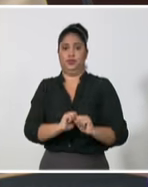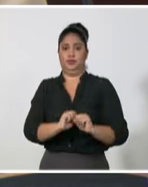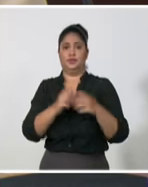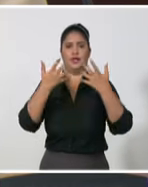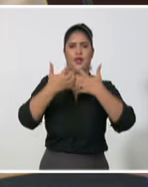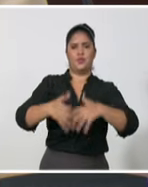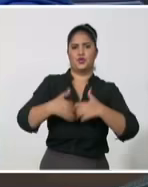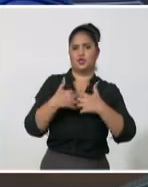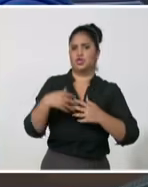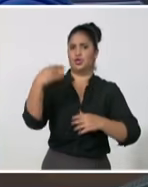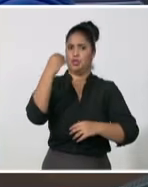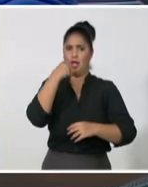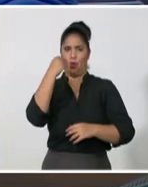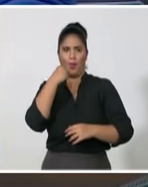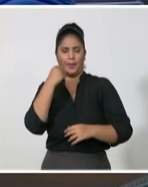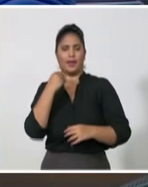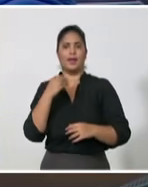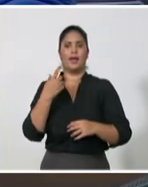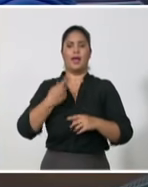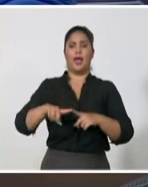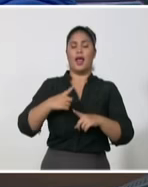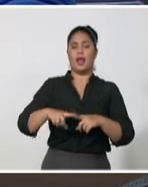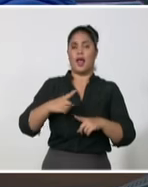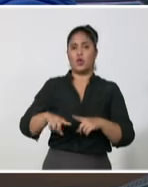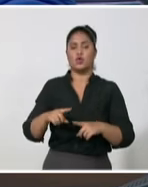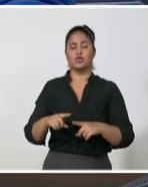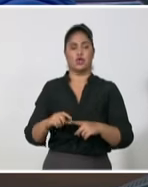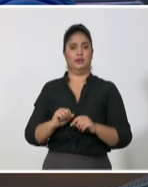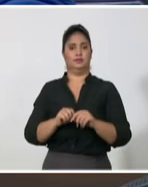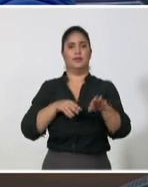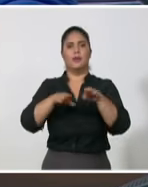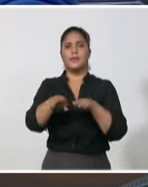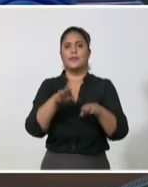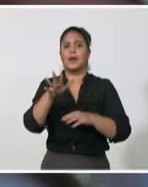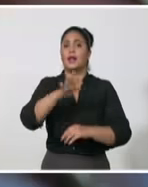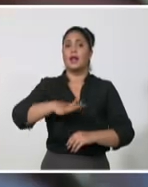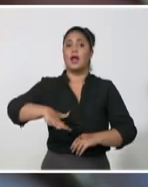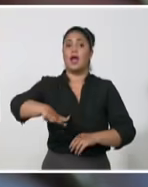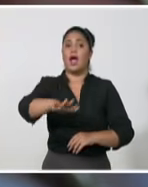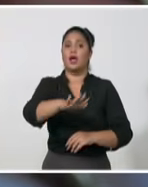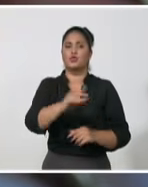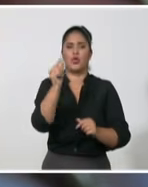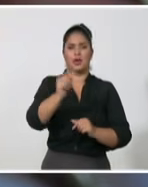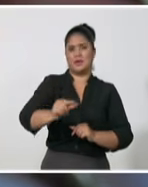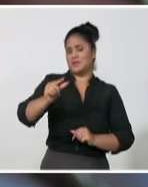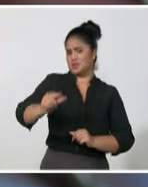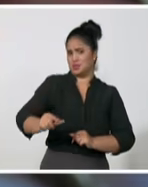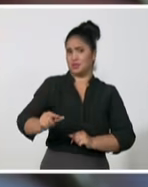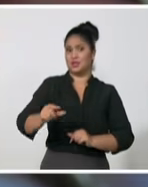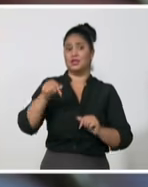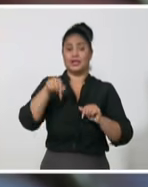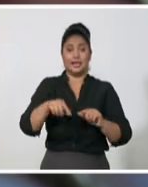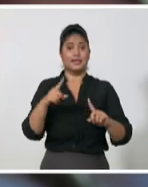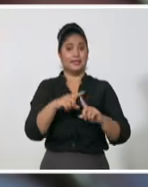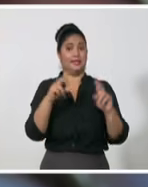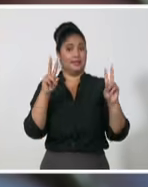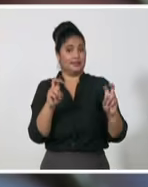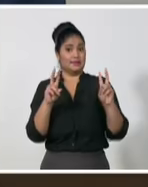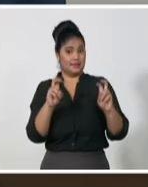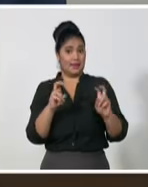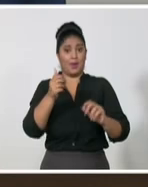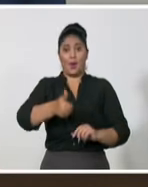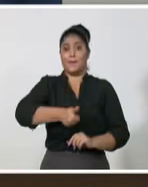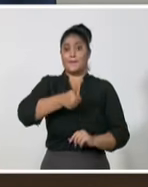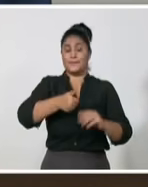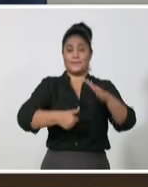alimentaria del municipio logremos preparar al equipo de dirección sobre este tema el presidente cubano señaló que